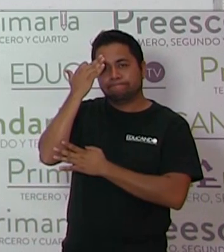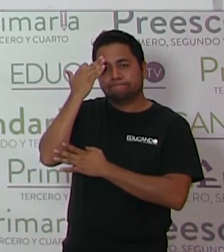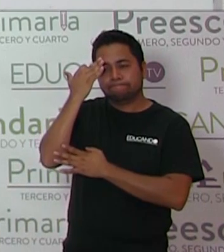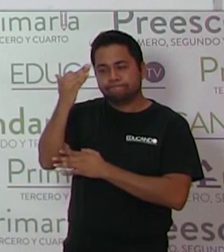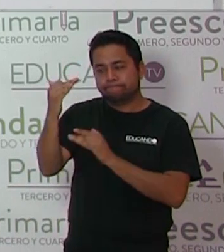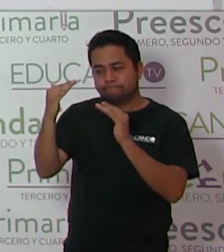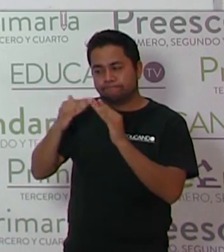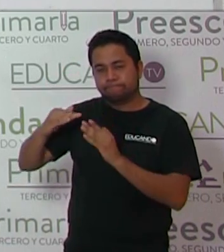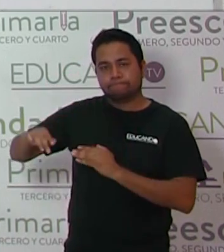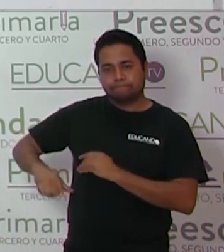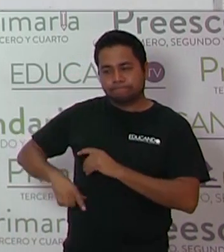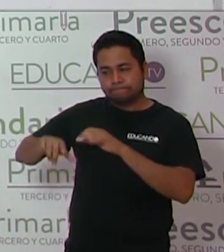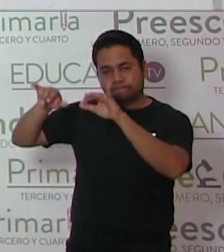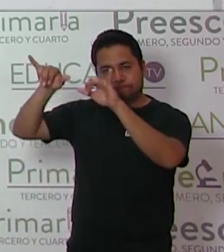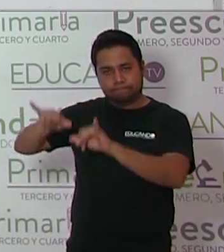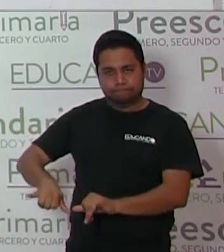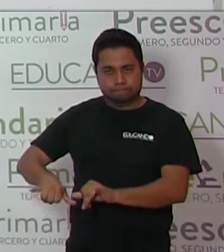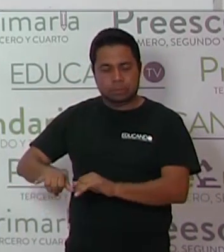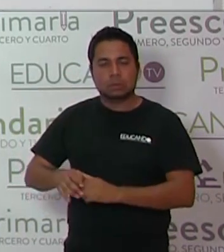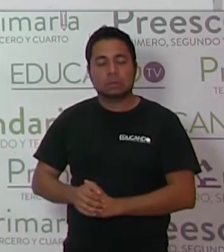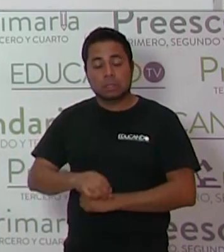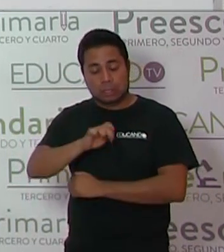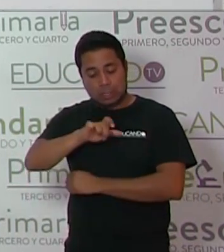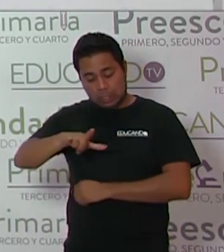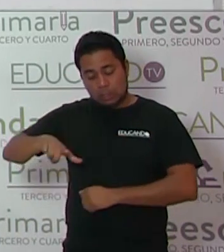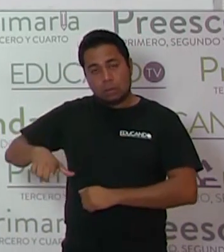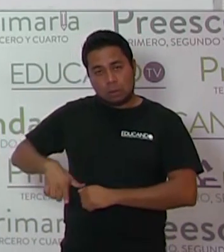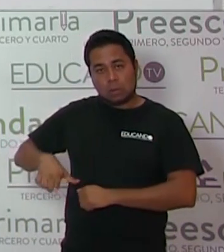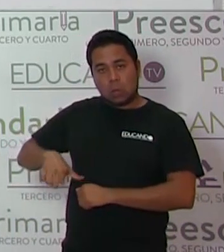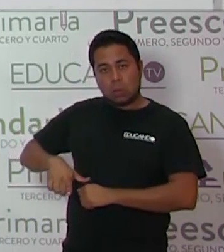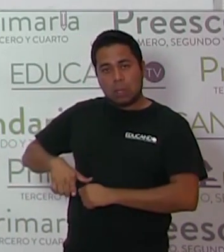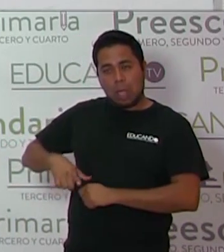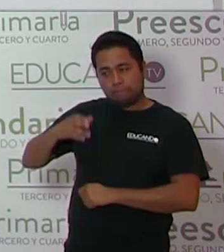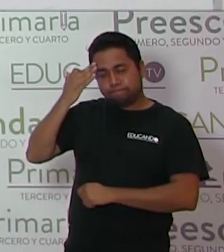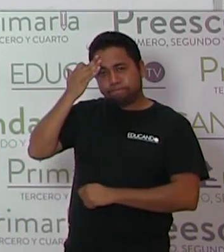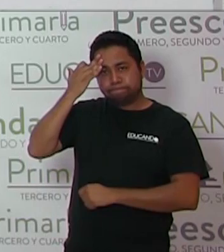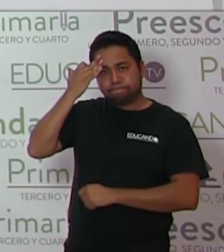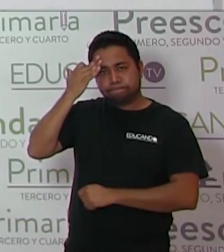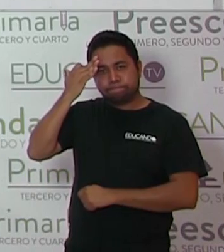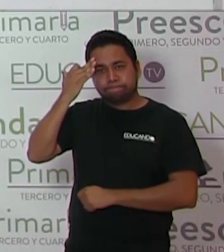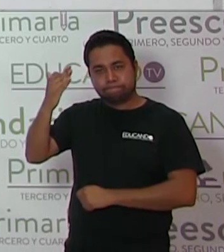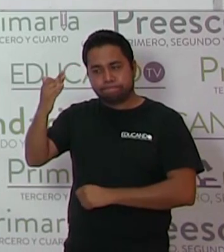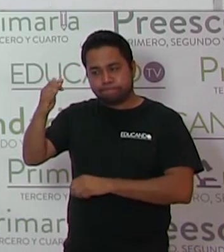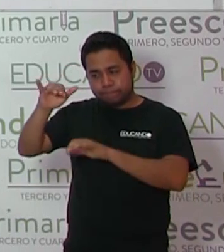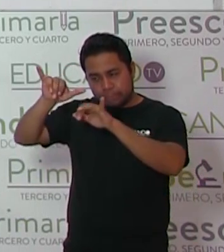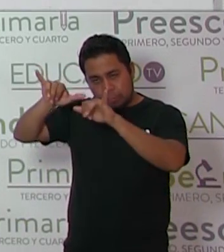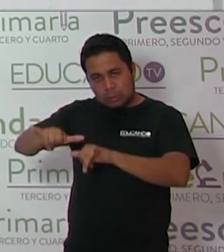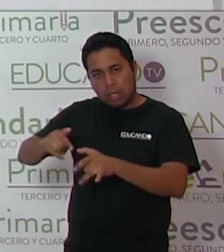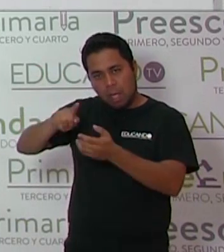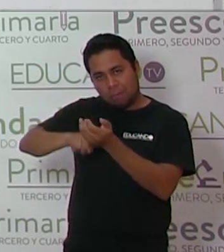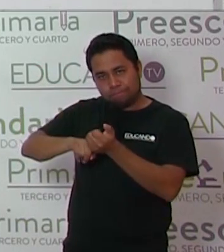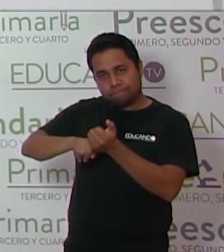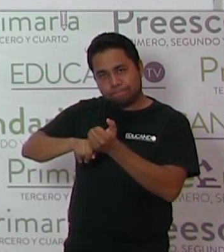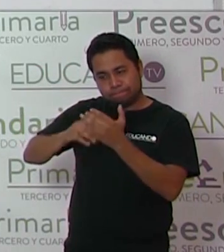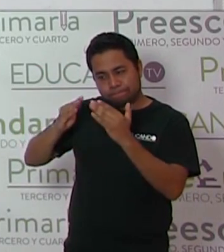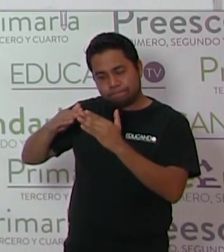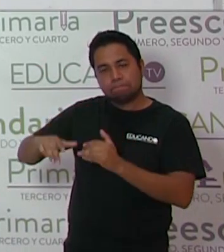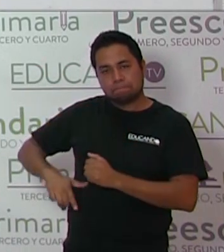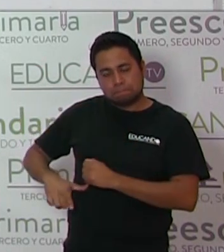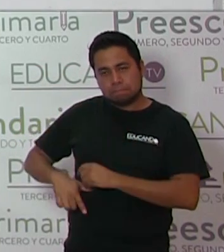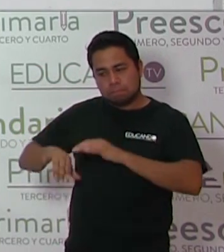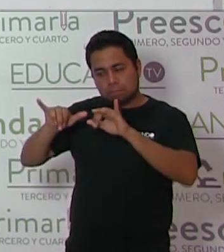el palacio. El gobernador pasaba largas temporadas en el